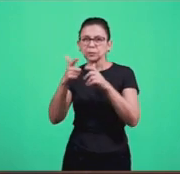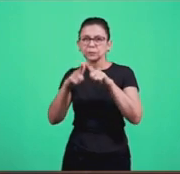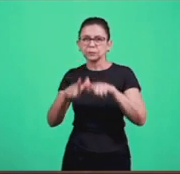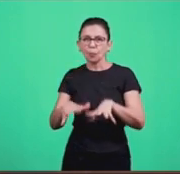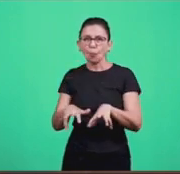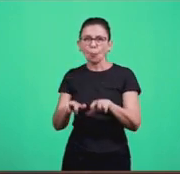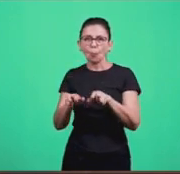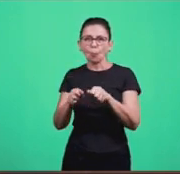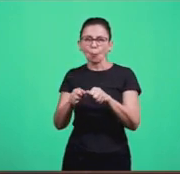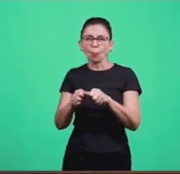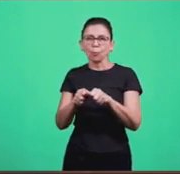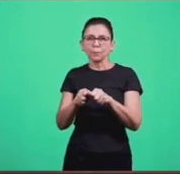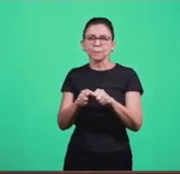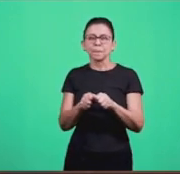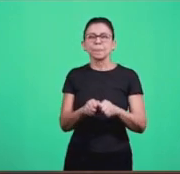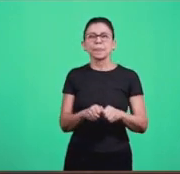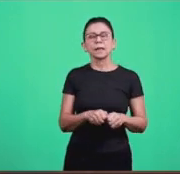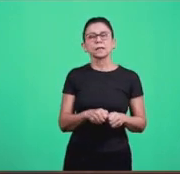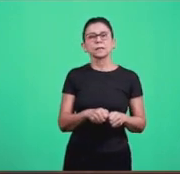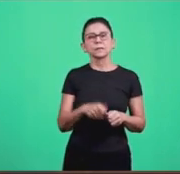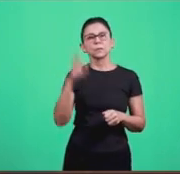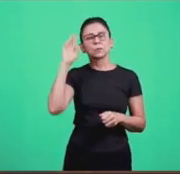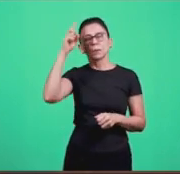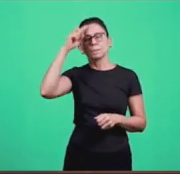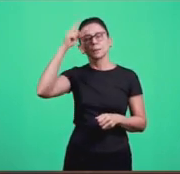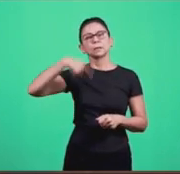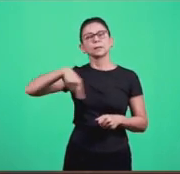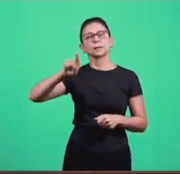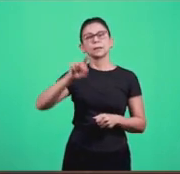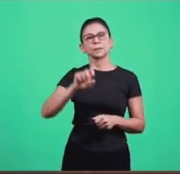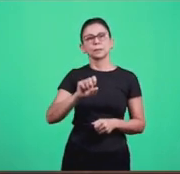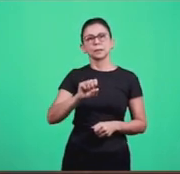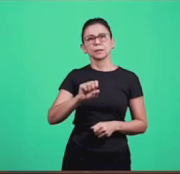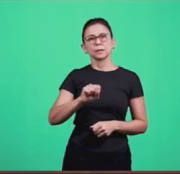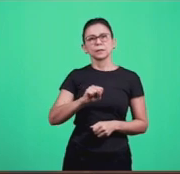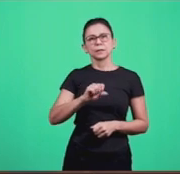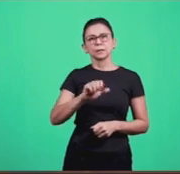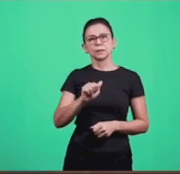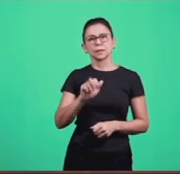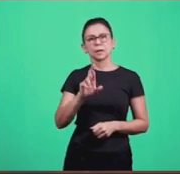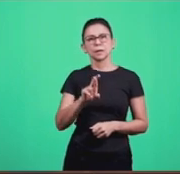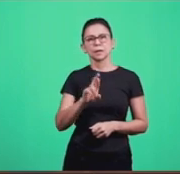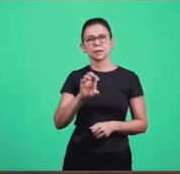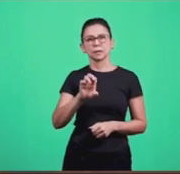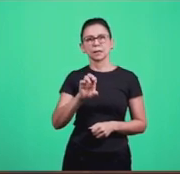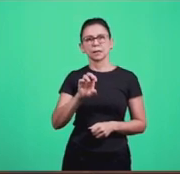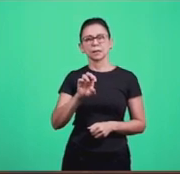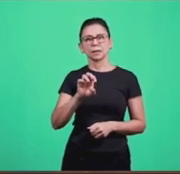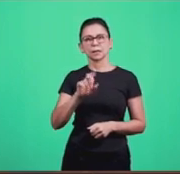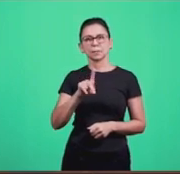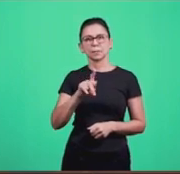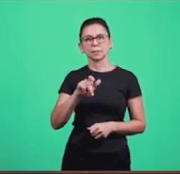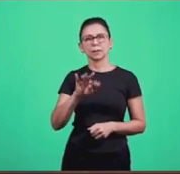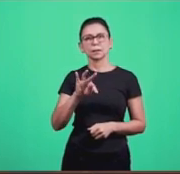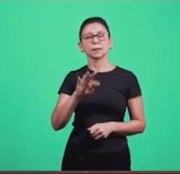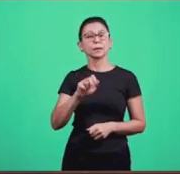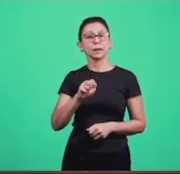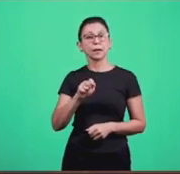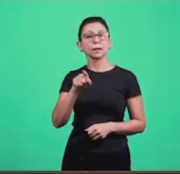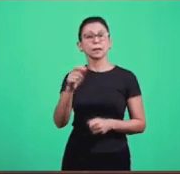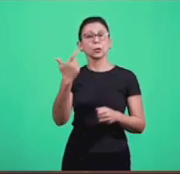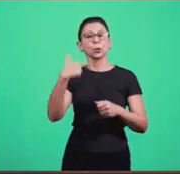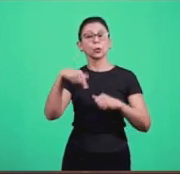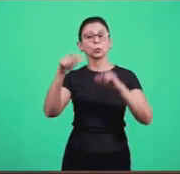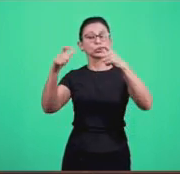dice que el arroyo de Querit también se secó, pero Dios le mandó, ¿a dónde? A Sarepta. Y ahí también Dios le